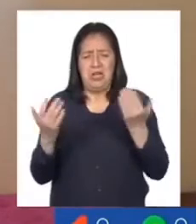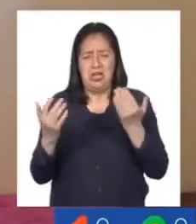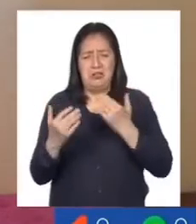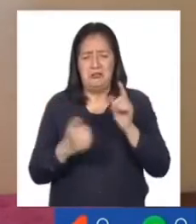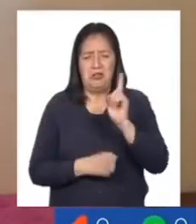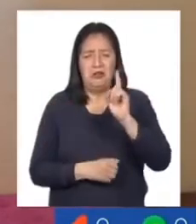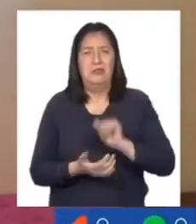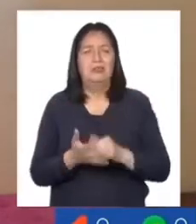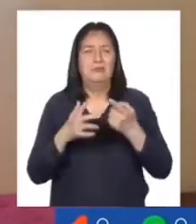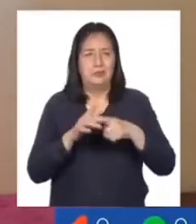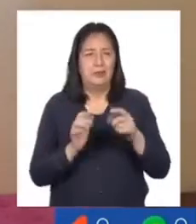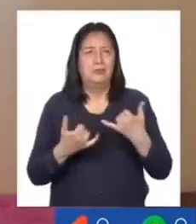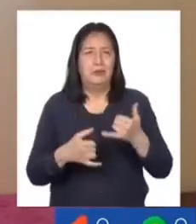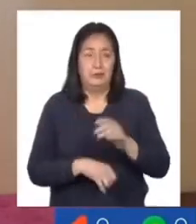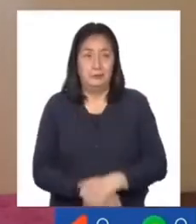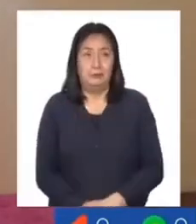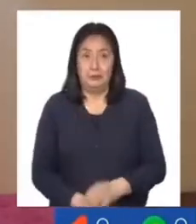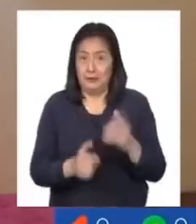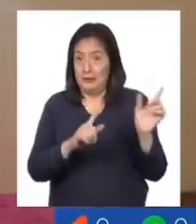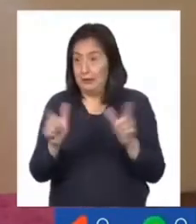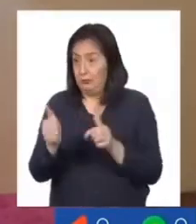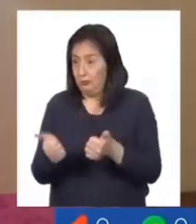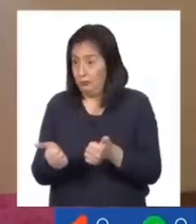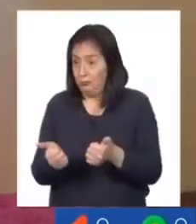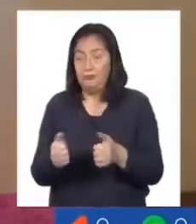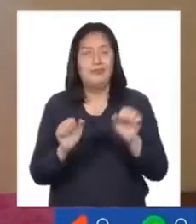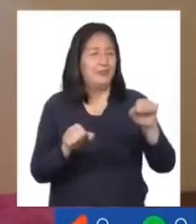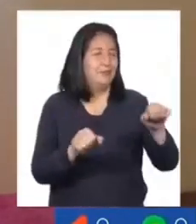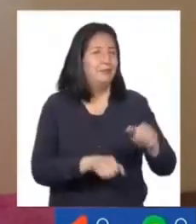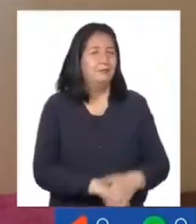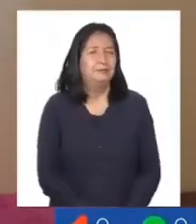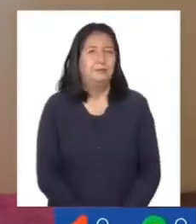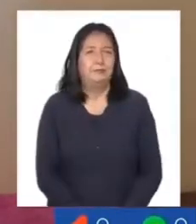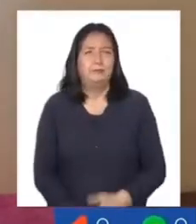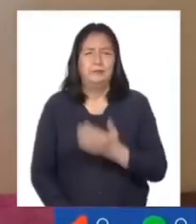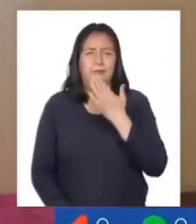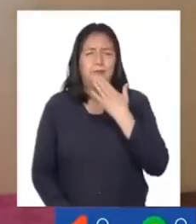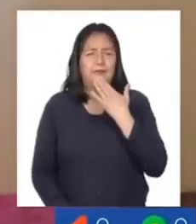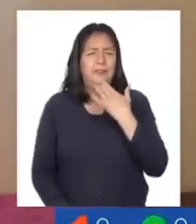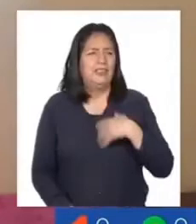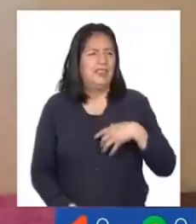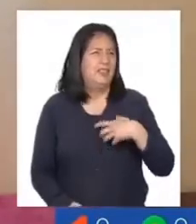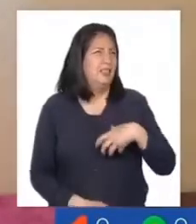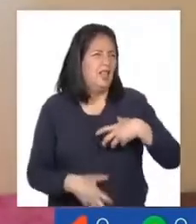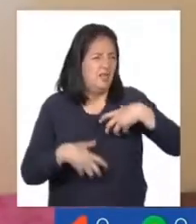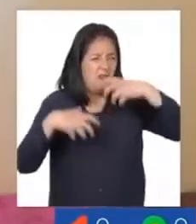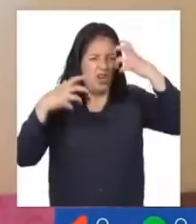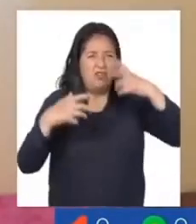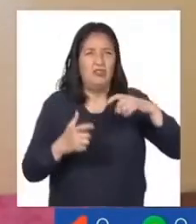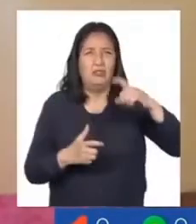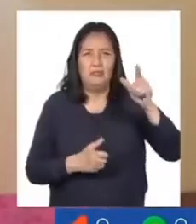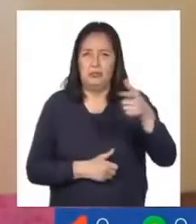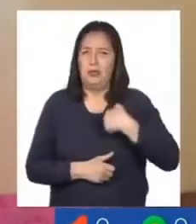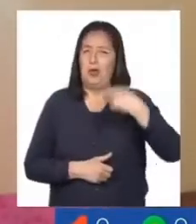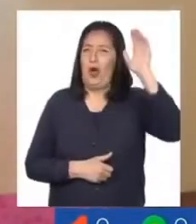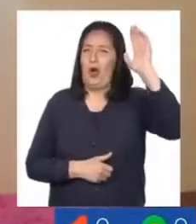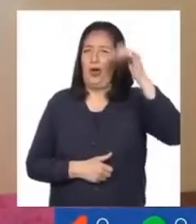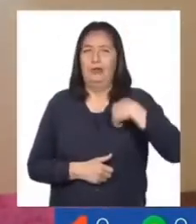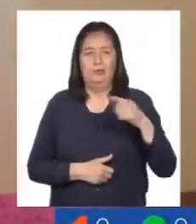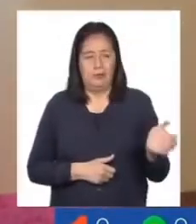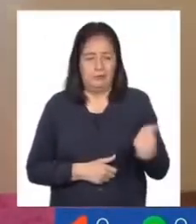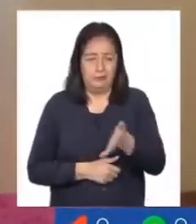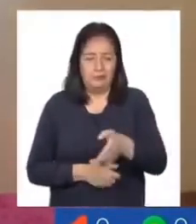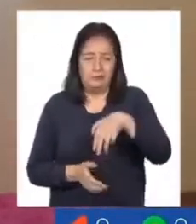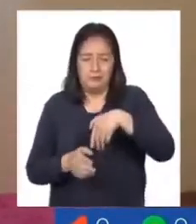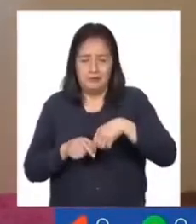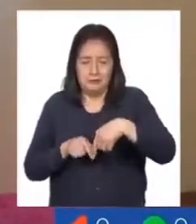así comienza el juego. ¿Listas? ¡Sí! ¿Quién quiere ser el monstruo verde? ¡Yo! Muy bien, Ariana, colócate